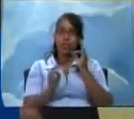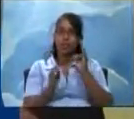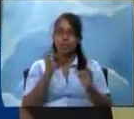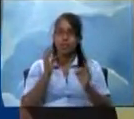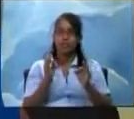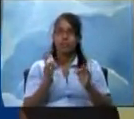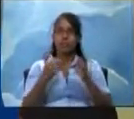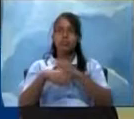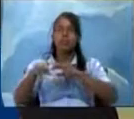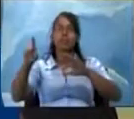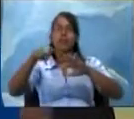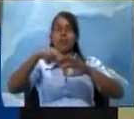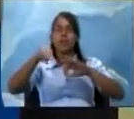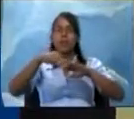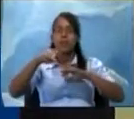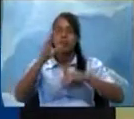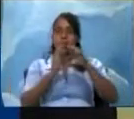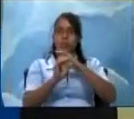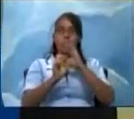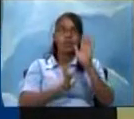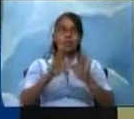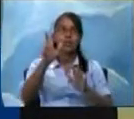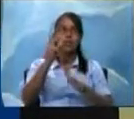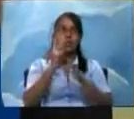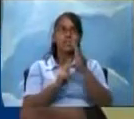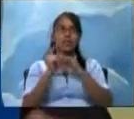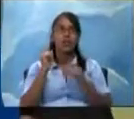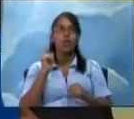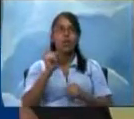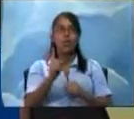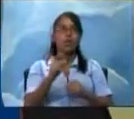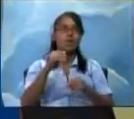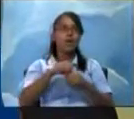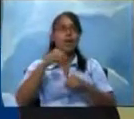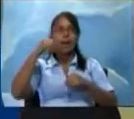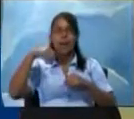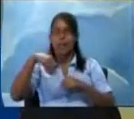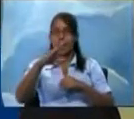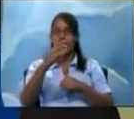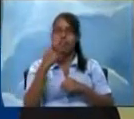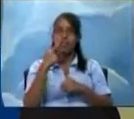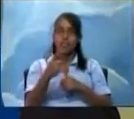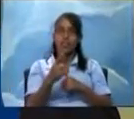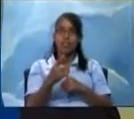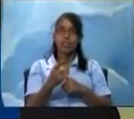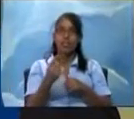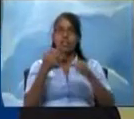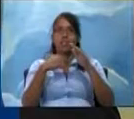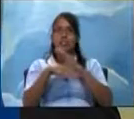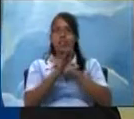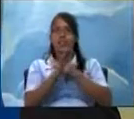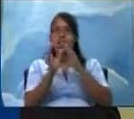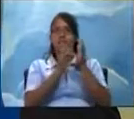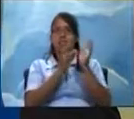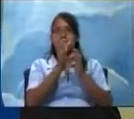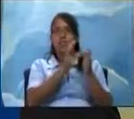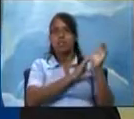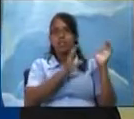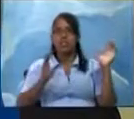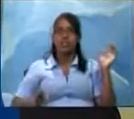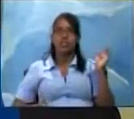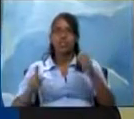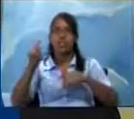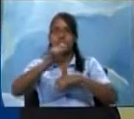libro de Marcos capítulo 13 versículo 1 en adelante. Dice, saliendo Jesús del